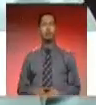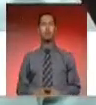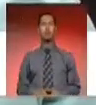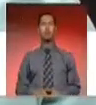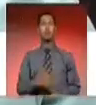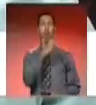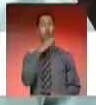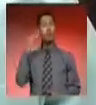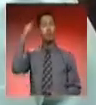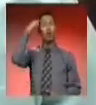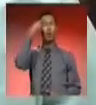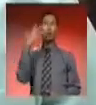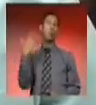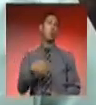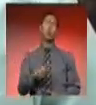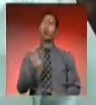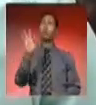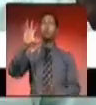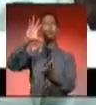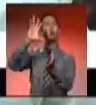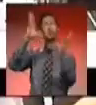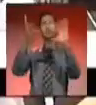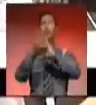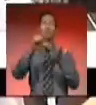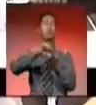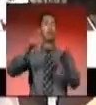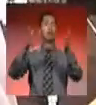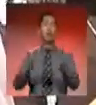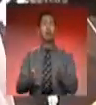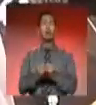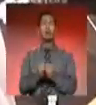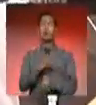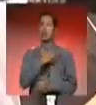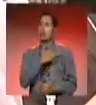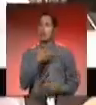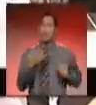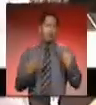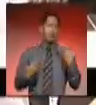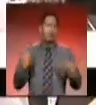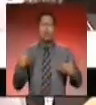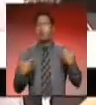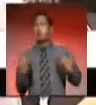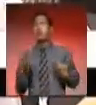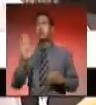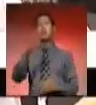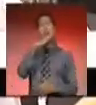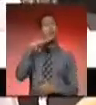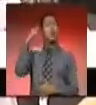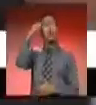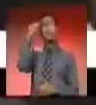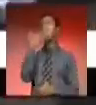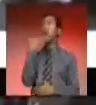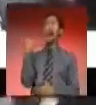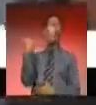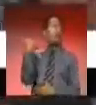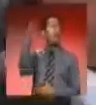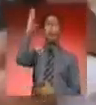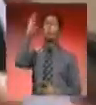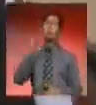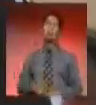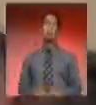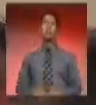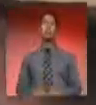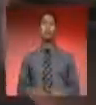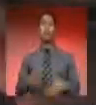Rafael ha sido el bastión de la revolución ciudadana. Los sentimientos encontrados porque ha sido el mejor presidente que hemos tenido en toda la historia. Minutos después